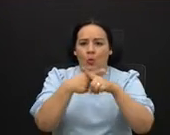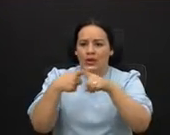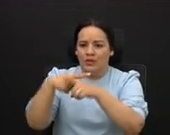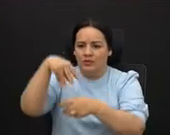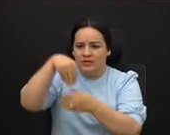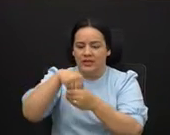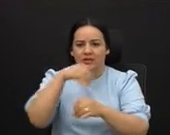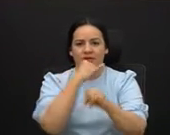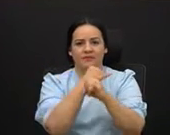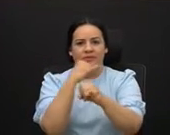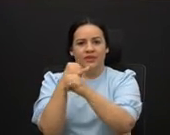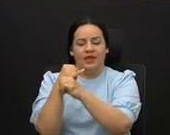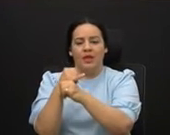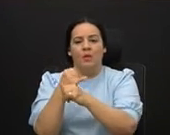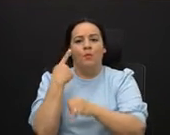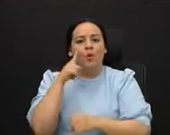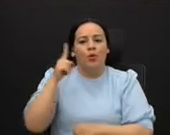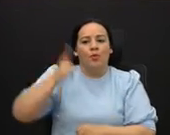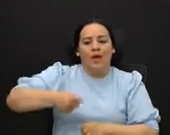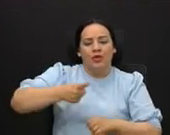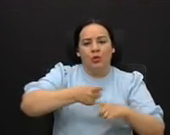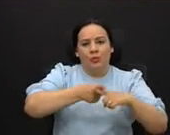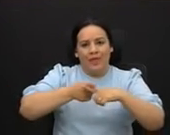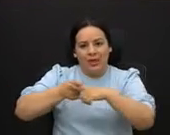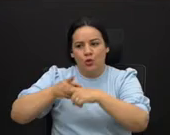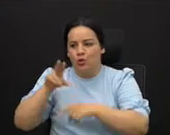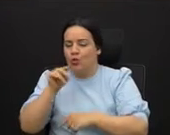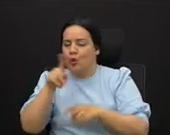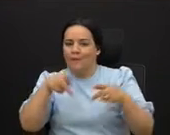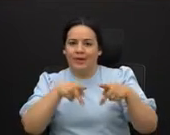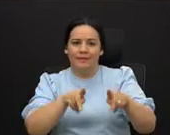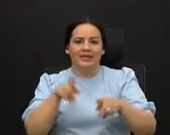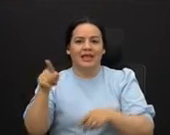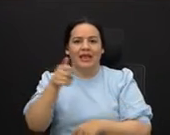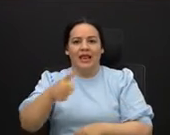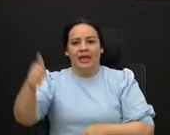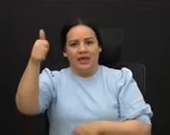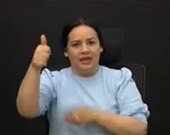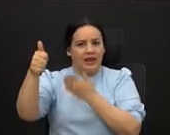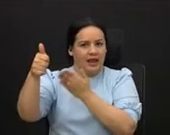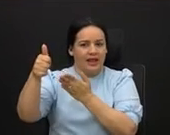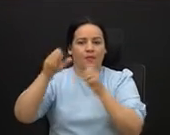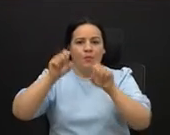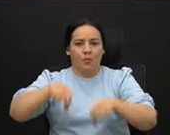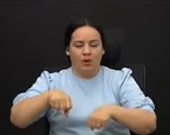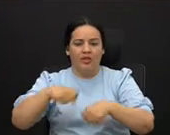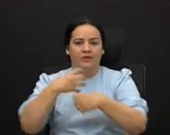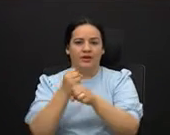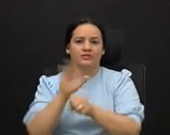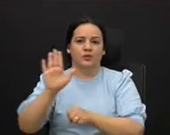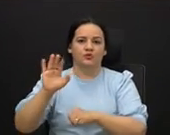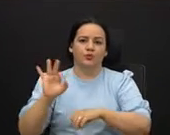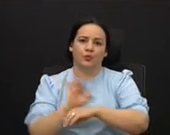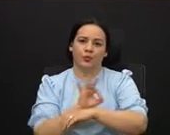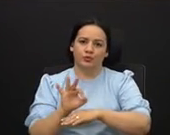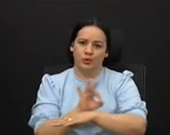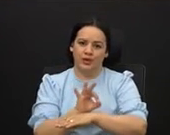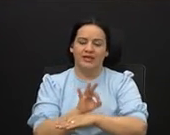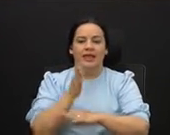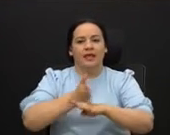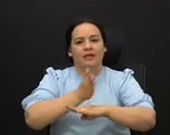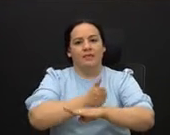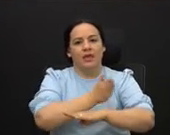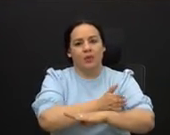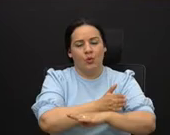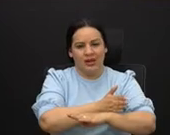por parte de los mandos medios, que no permiten que la jerarca de turno pueda ejercer sus funciones y mejoras